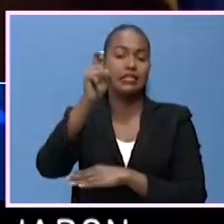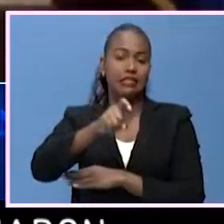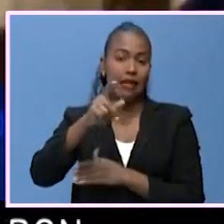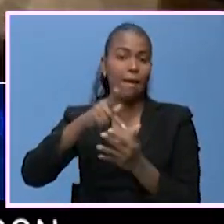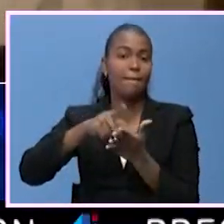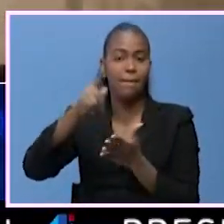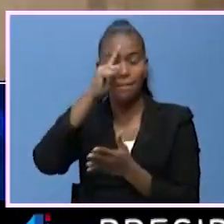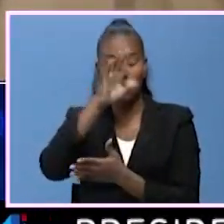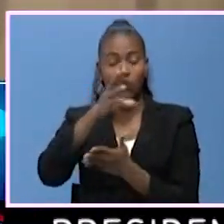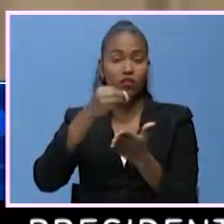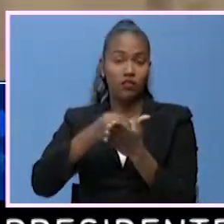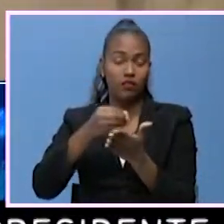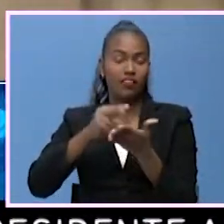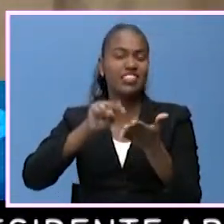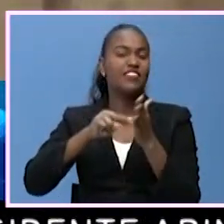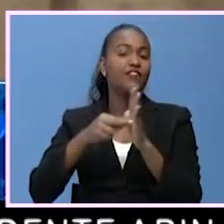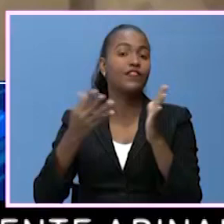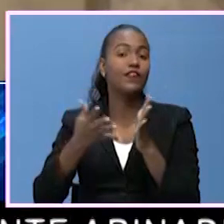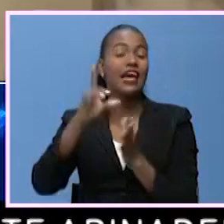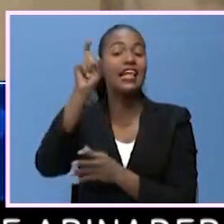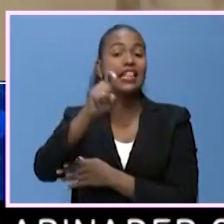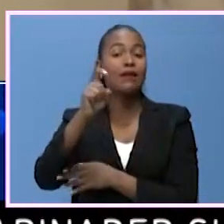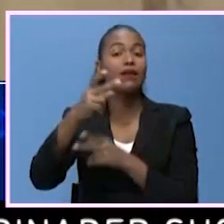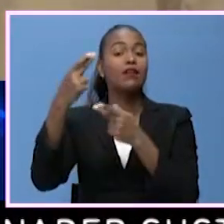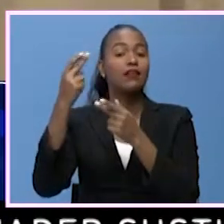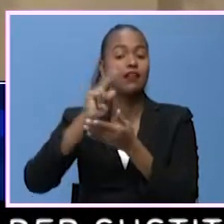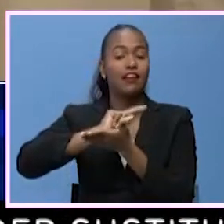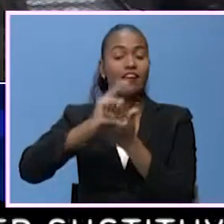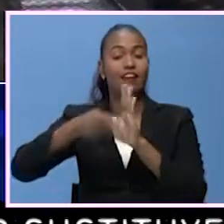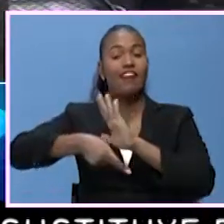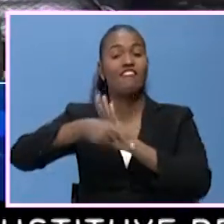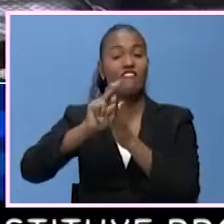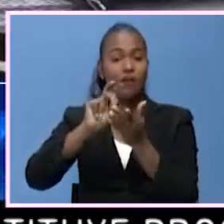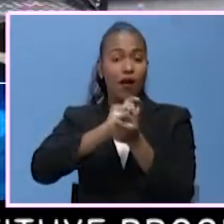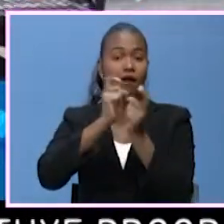corresponde por sus ingresos. Es decir, hay que hacer una reforma profunda.